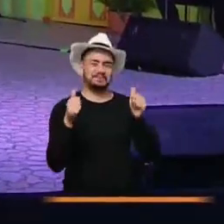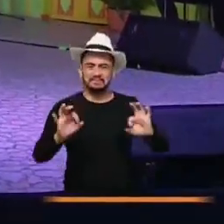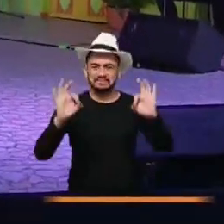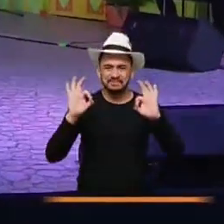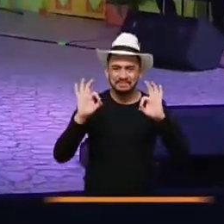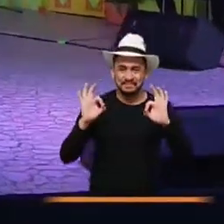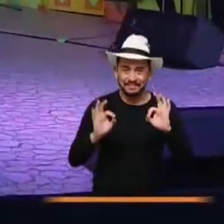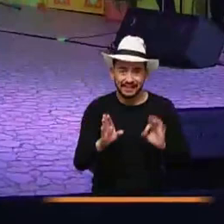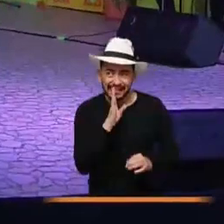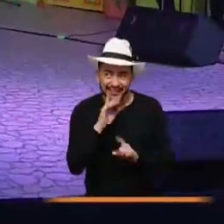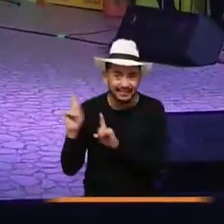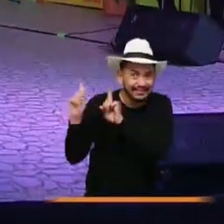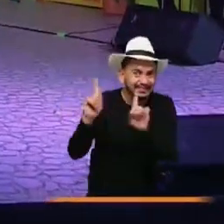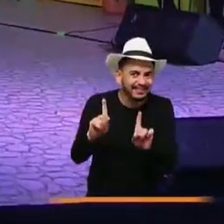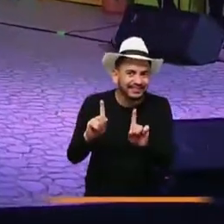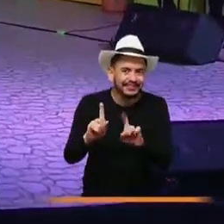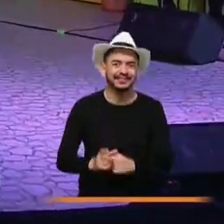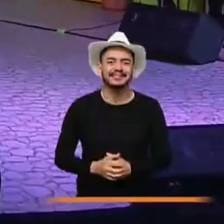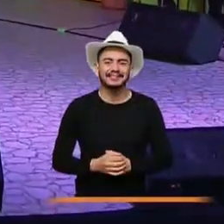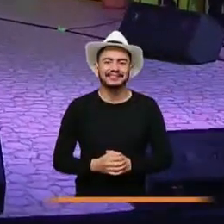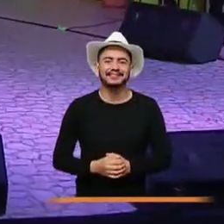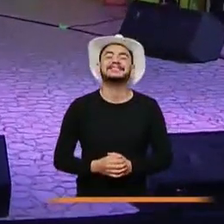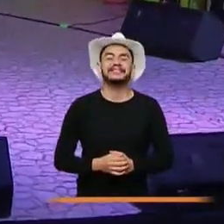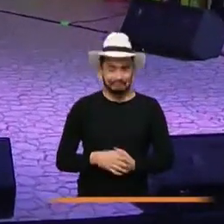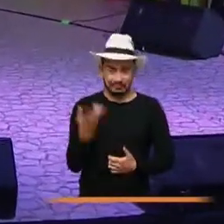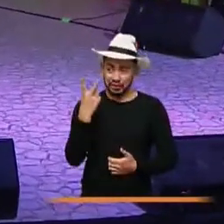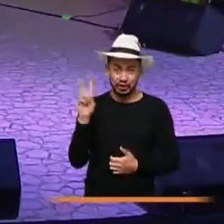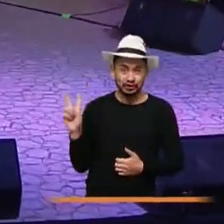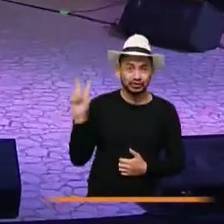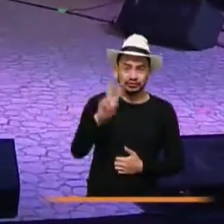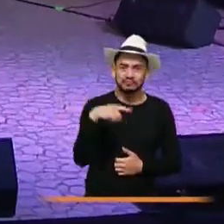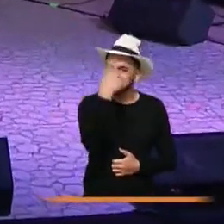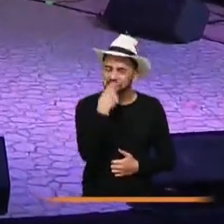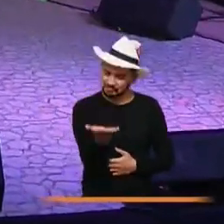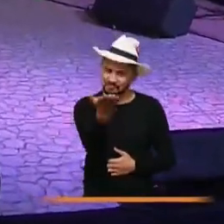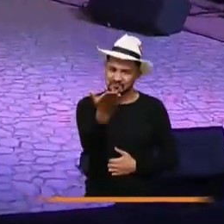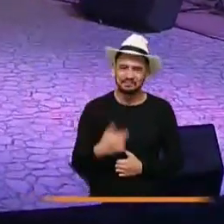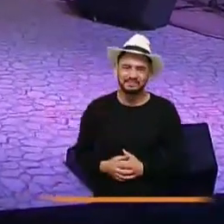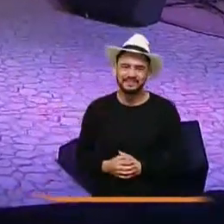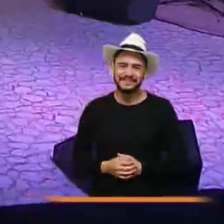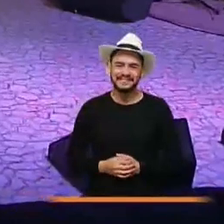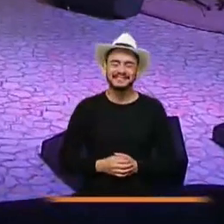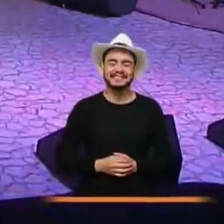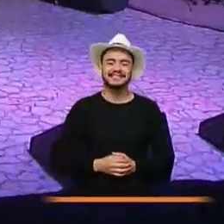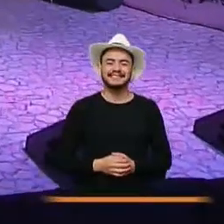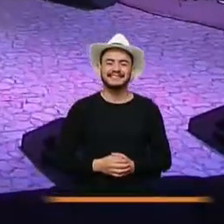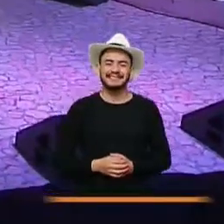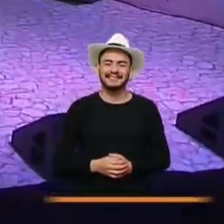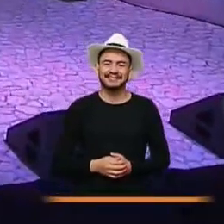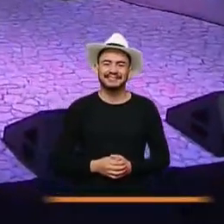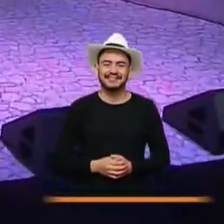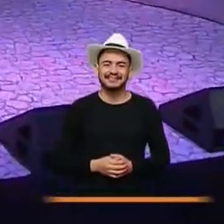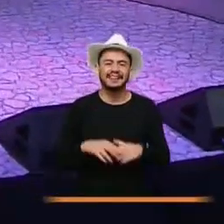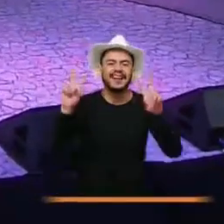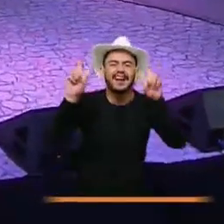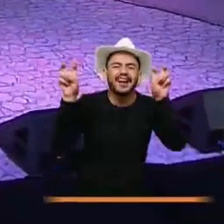con a la gran y pitingo es la pareja que viene comienza el trovador pichingo que es el tema para ellos el tema para ello